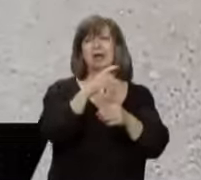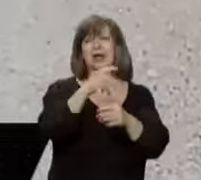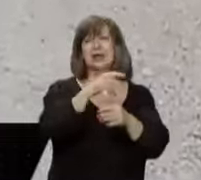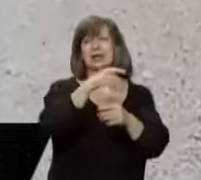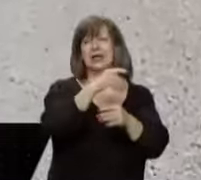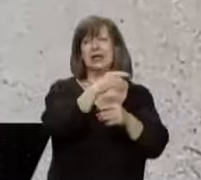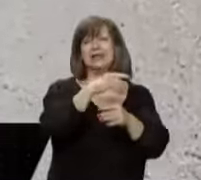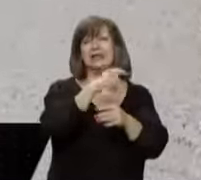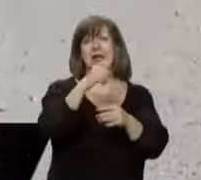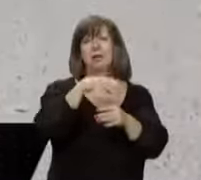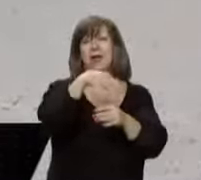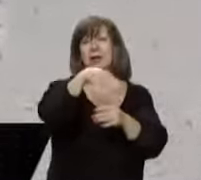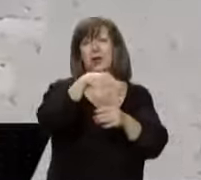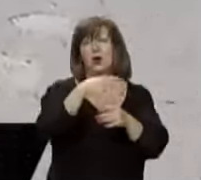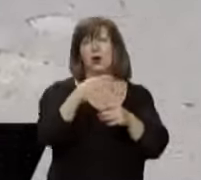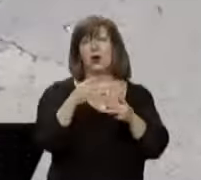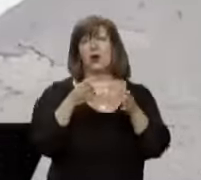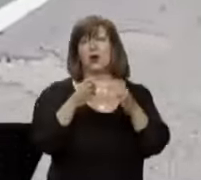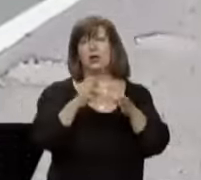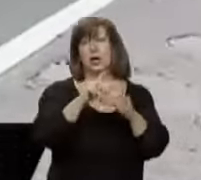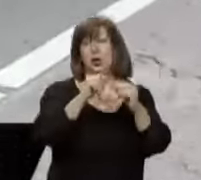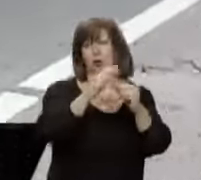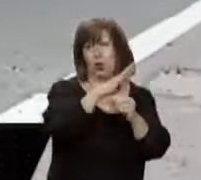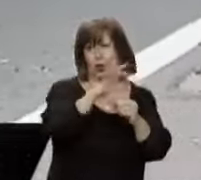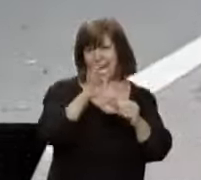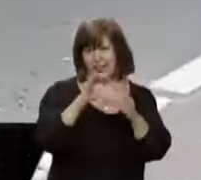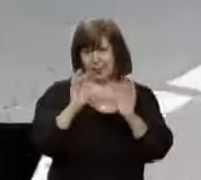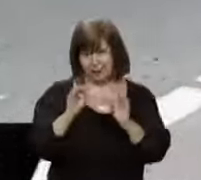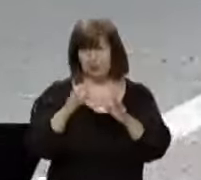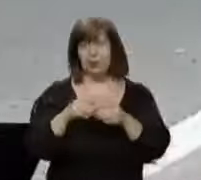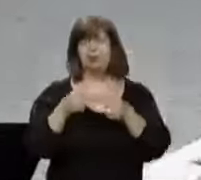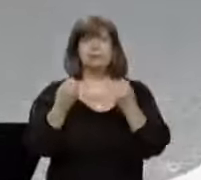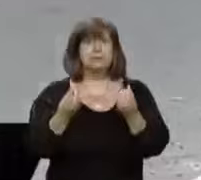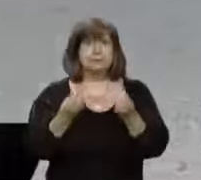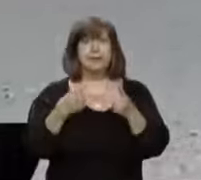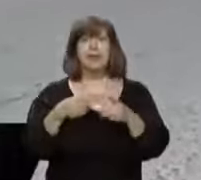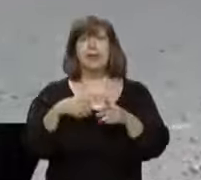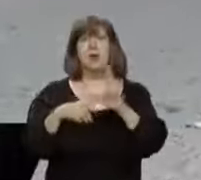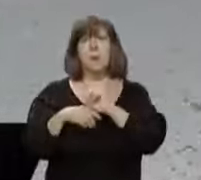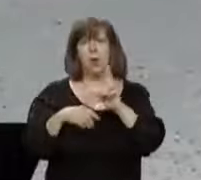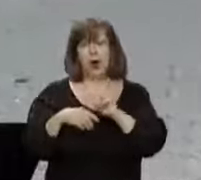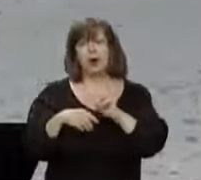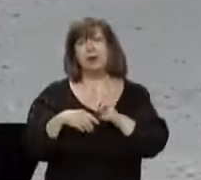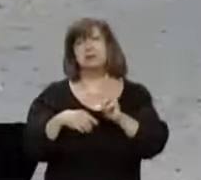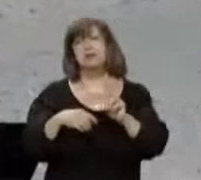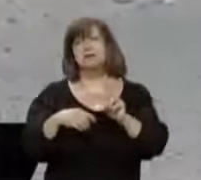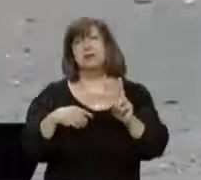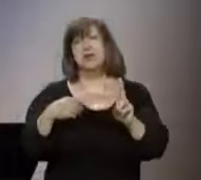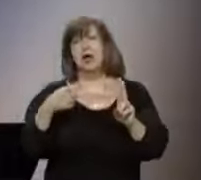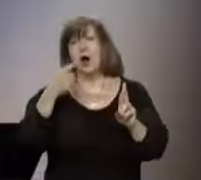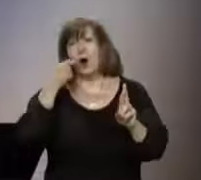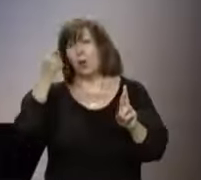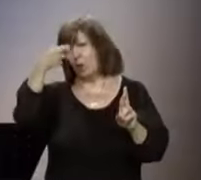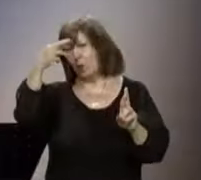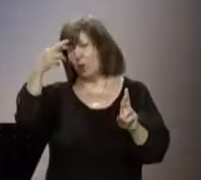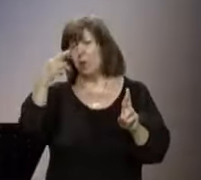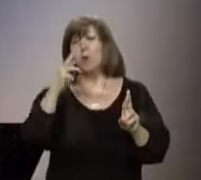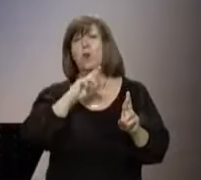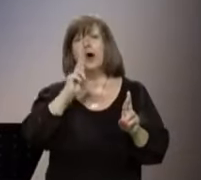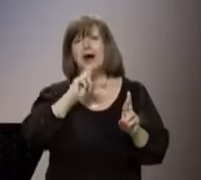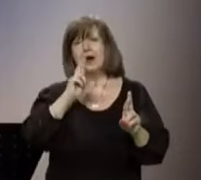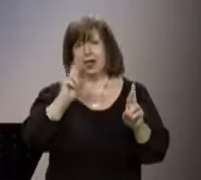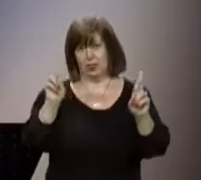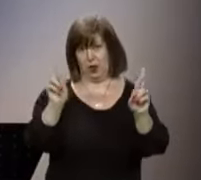ocurrió y se registró un accidente fatal de tránsito que tuvo como protagonista a una conductora alcoholizada, según el informe